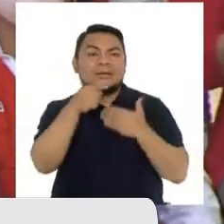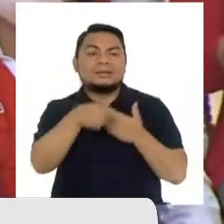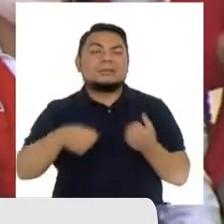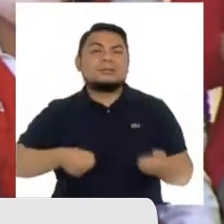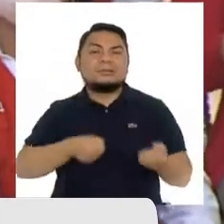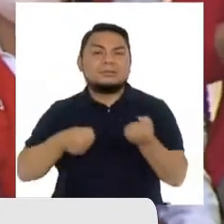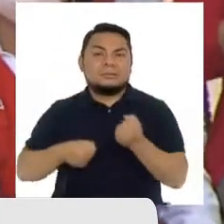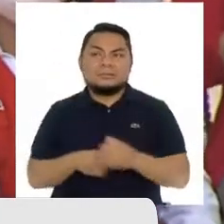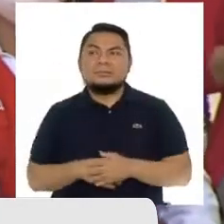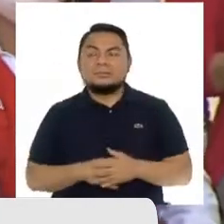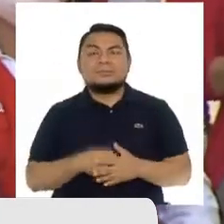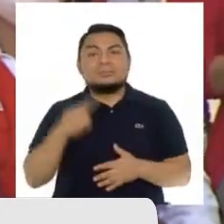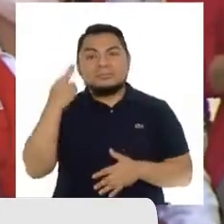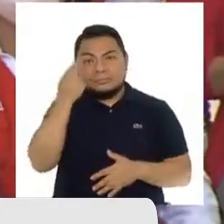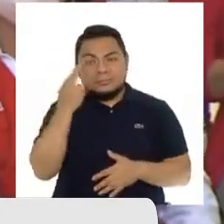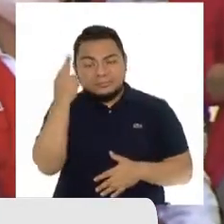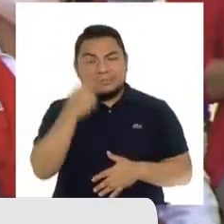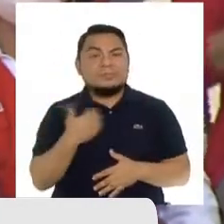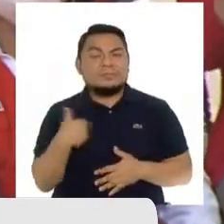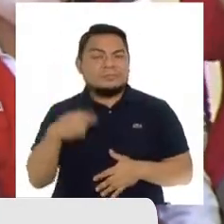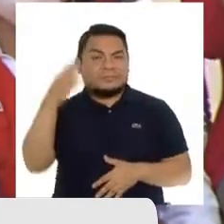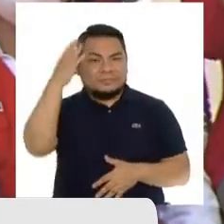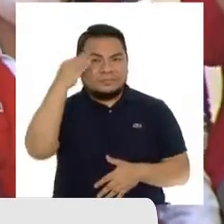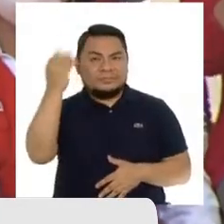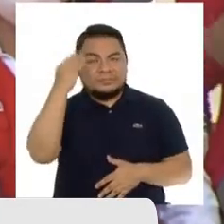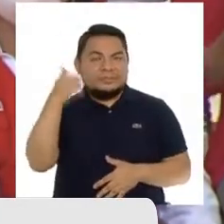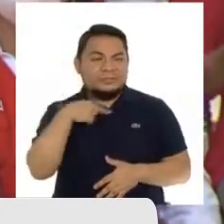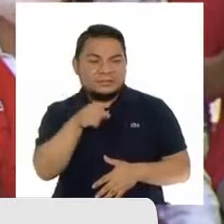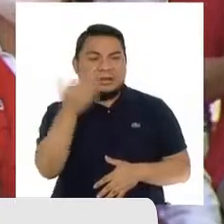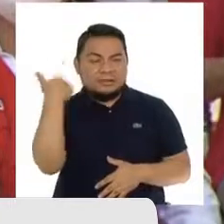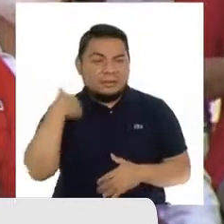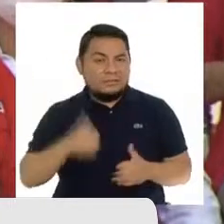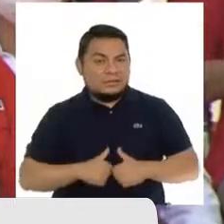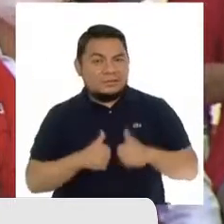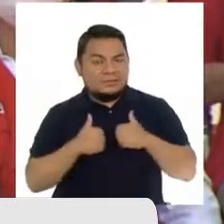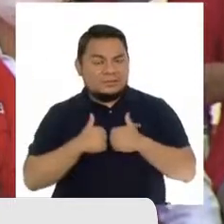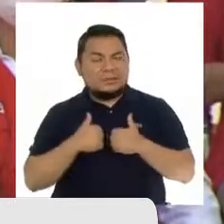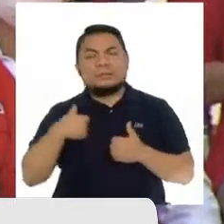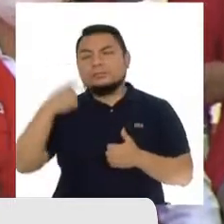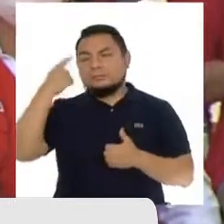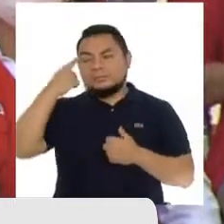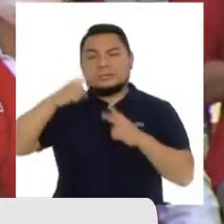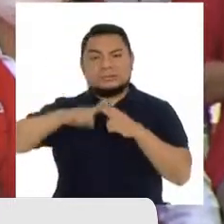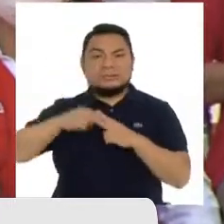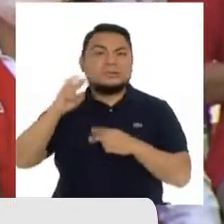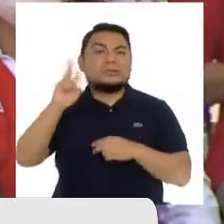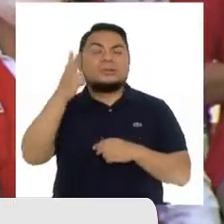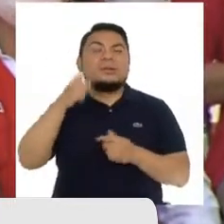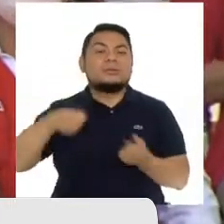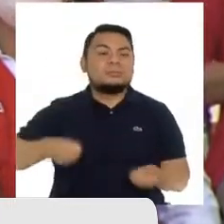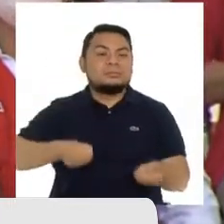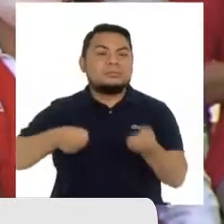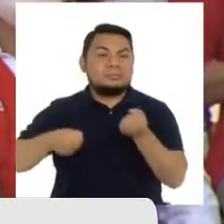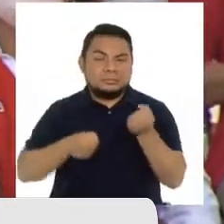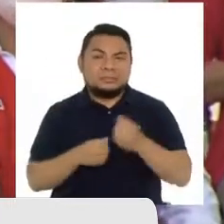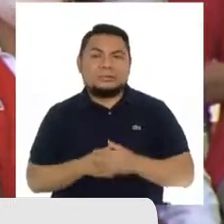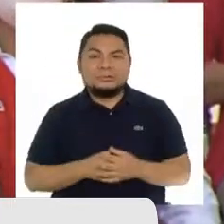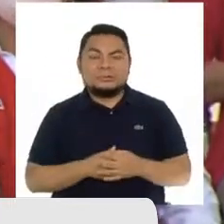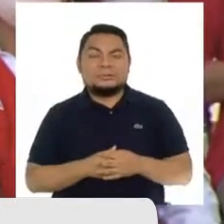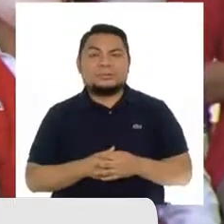por ello con la experiencia vivida hemos iniciado la segunda reforma agraria